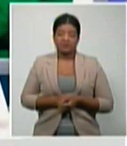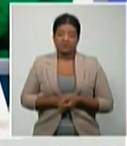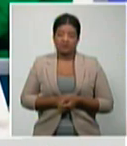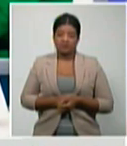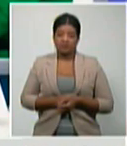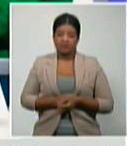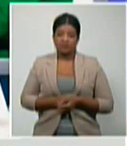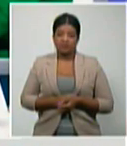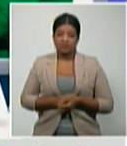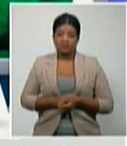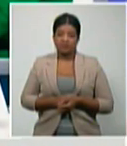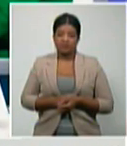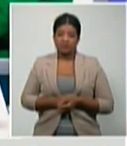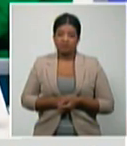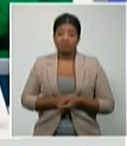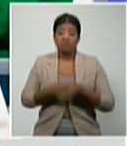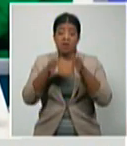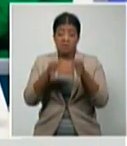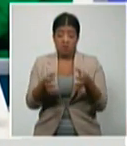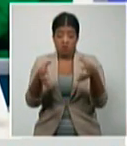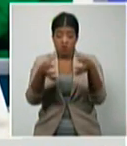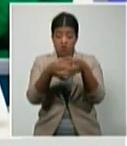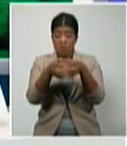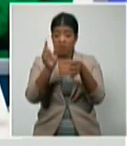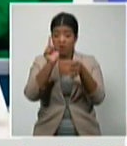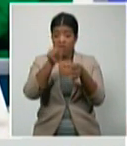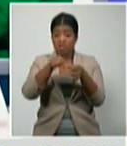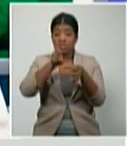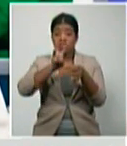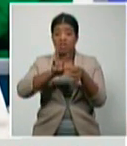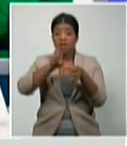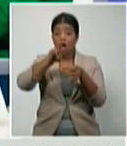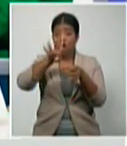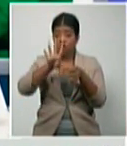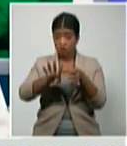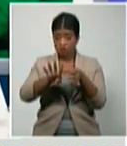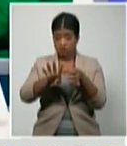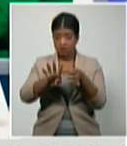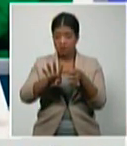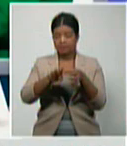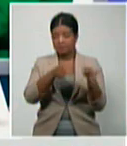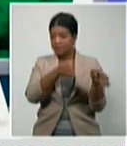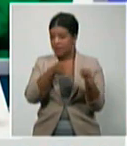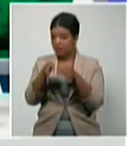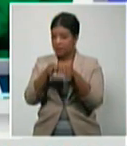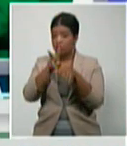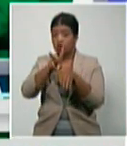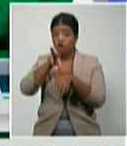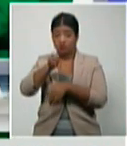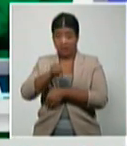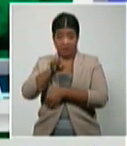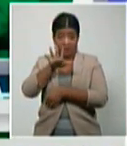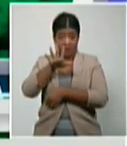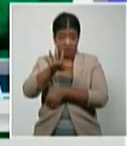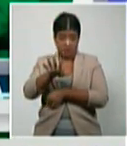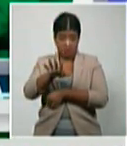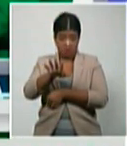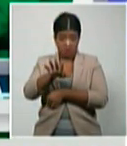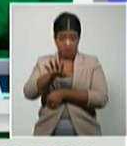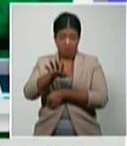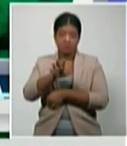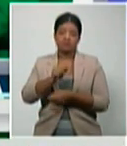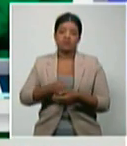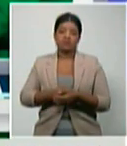314 personas diagnosticadas ayer, 205, estamos hablando del 65%,